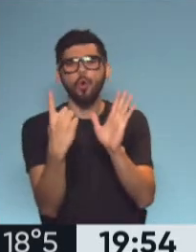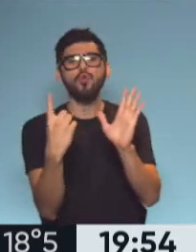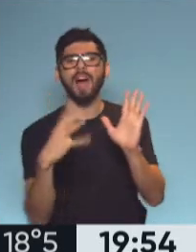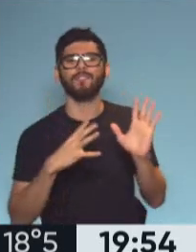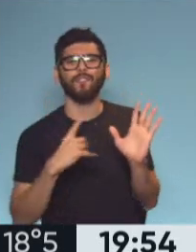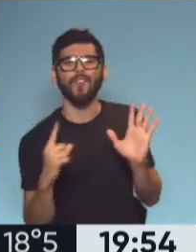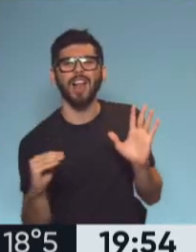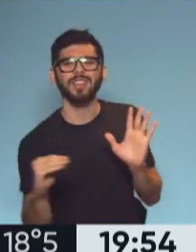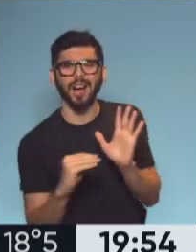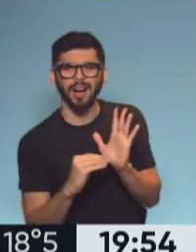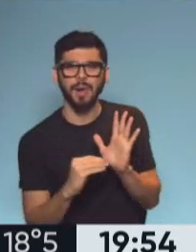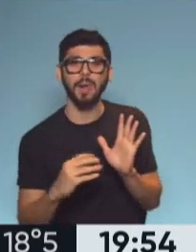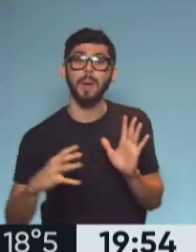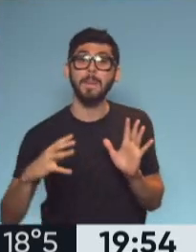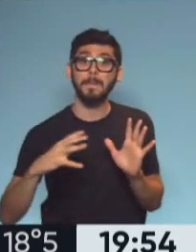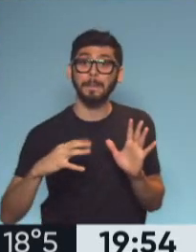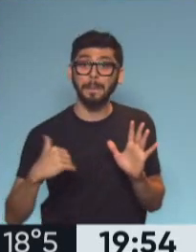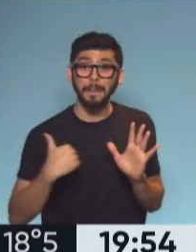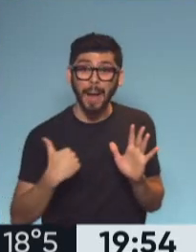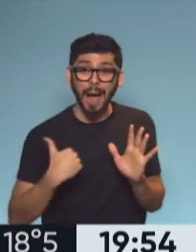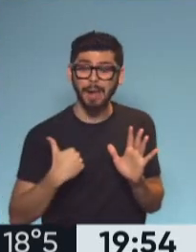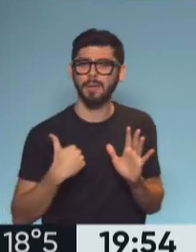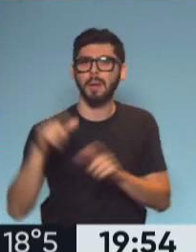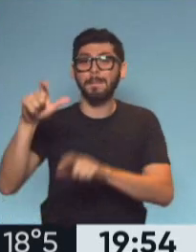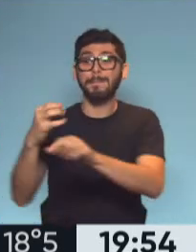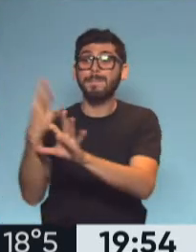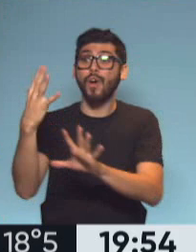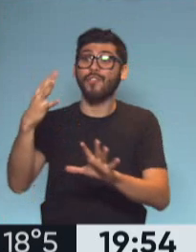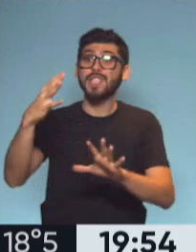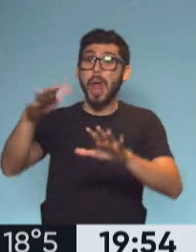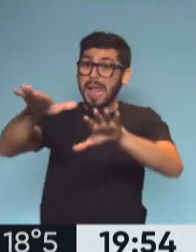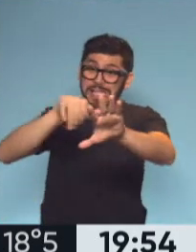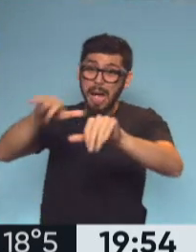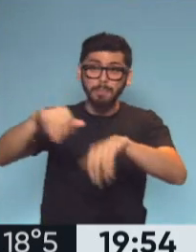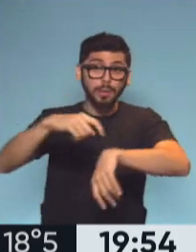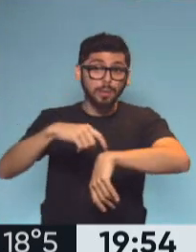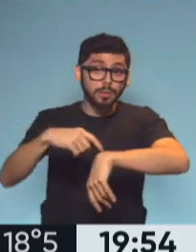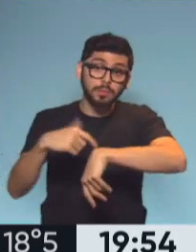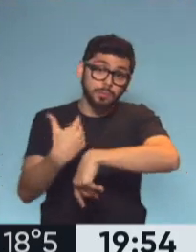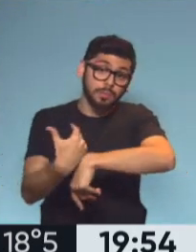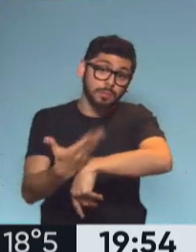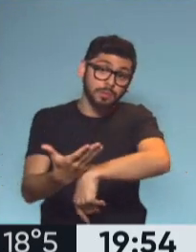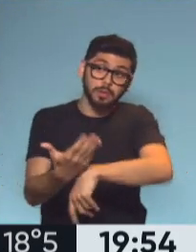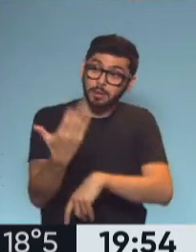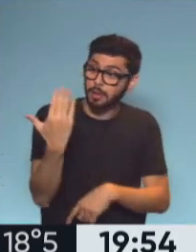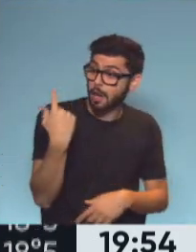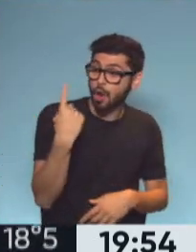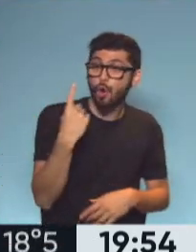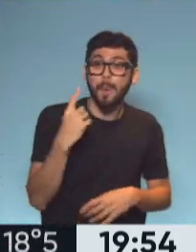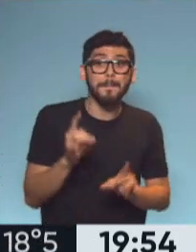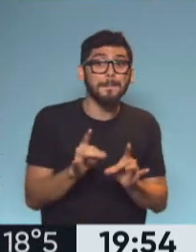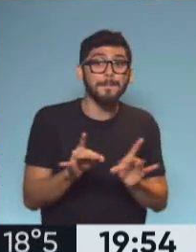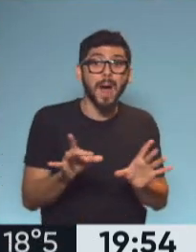me parece que tardaron un poquito en llamar a los expertos, ¿no? Ya hemos pasado el año de pandemia. Más de un